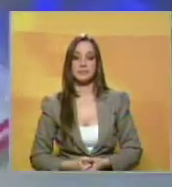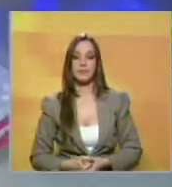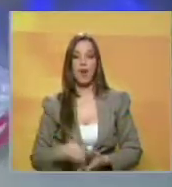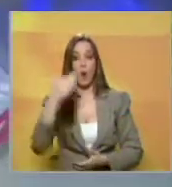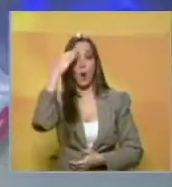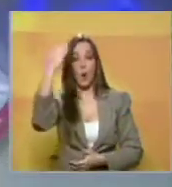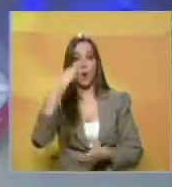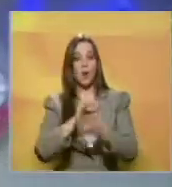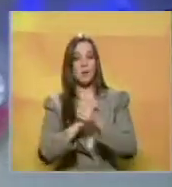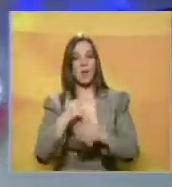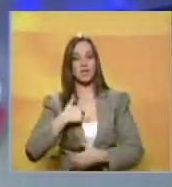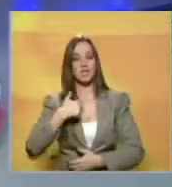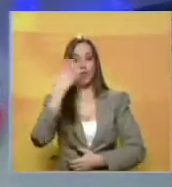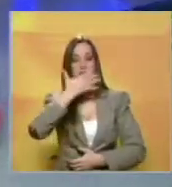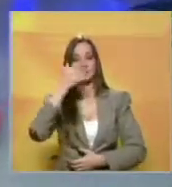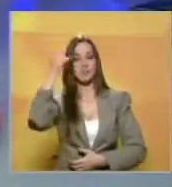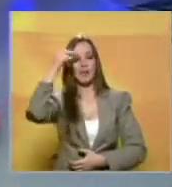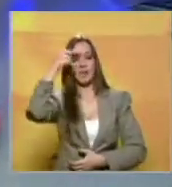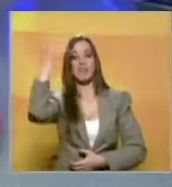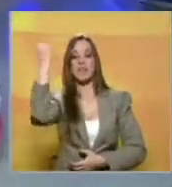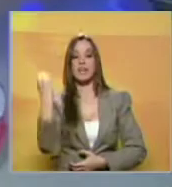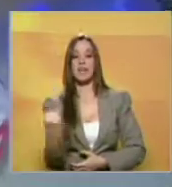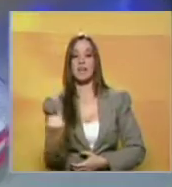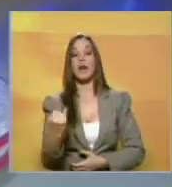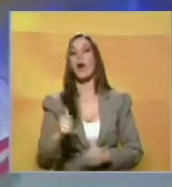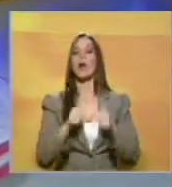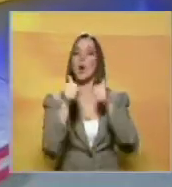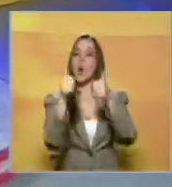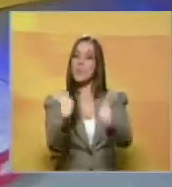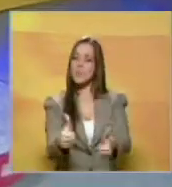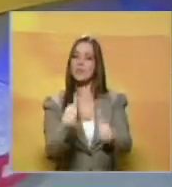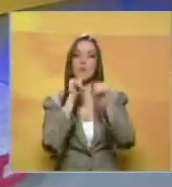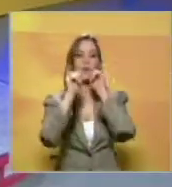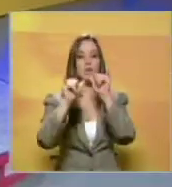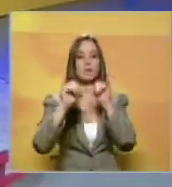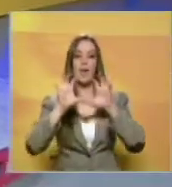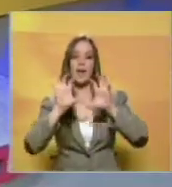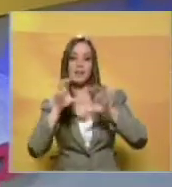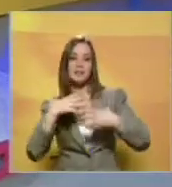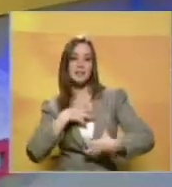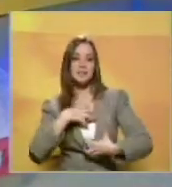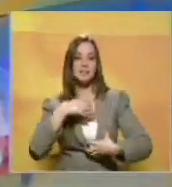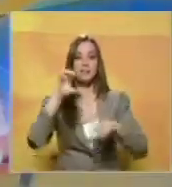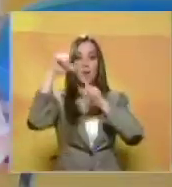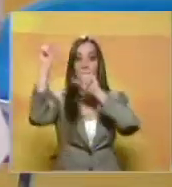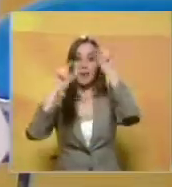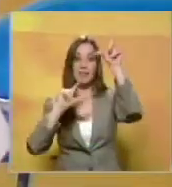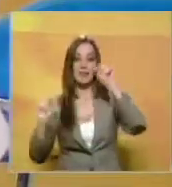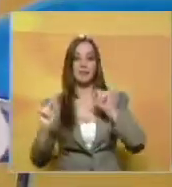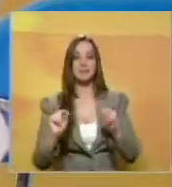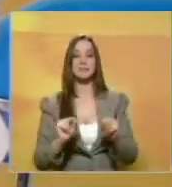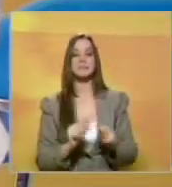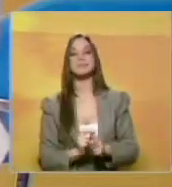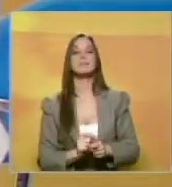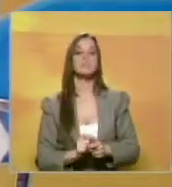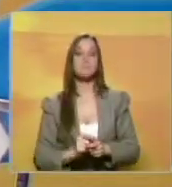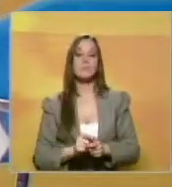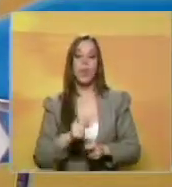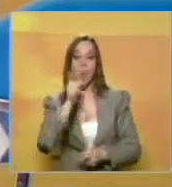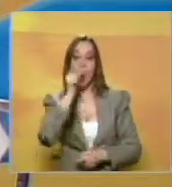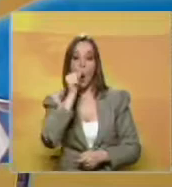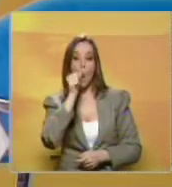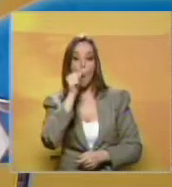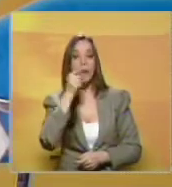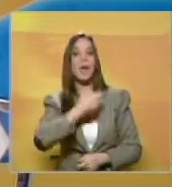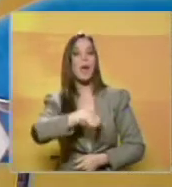Hola, ¿qué tal amigos? Yo soy Federica Guzmán y desde ya comenzamos nuestro acostumbrado recorrido por las noticias del entretenimiento aquí en Estrenos y Estrellas. El astro español